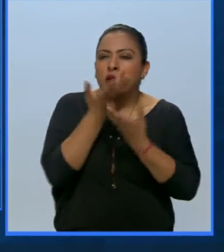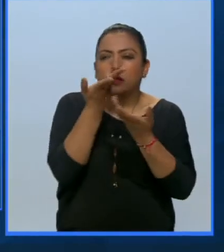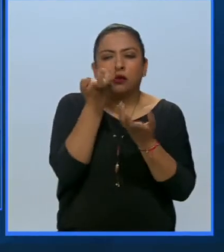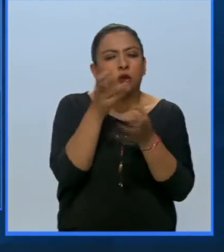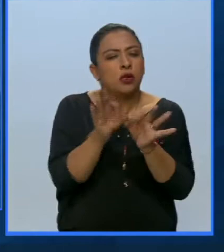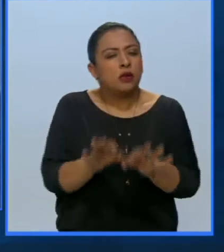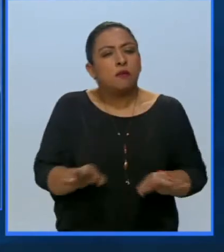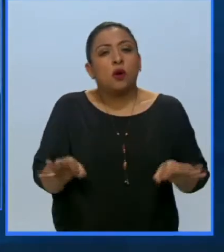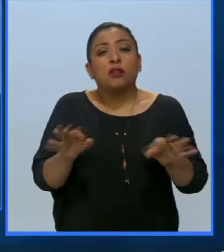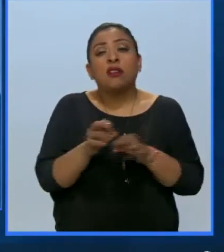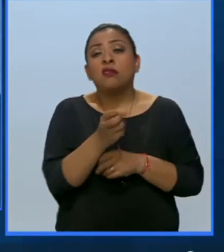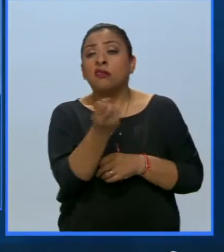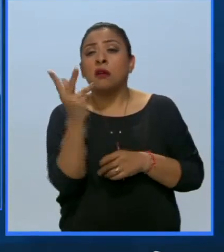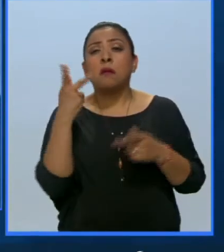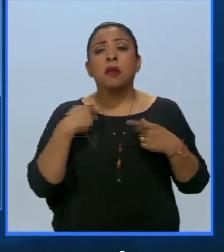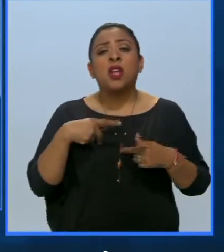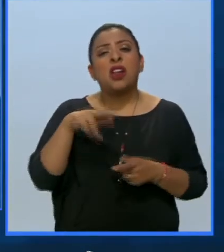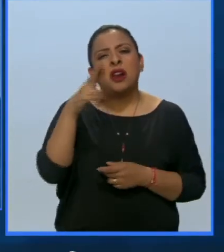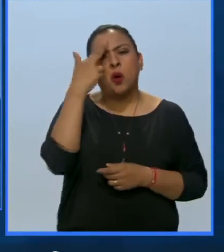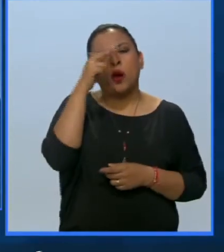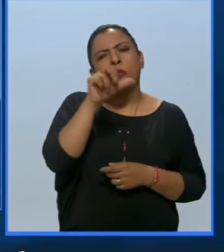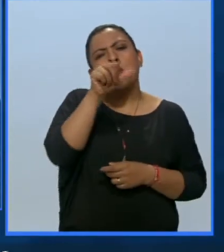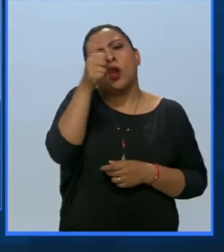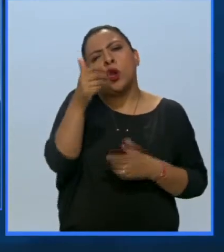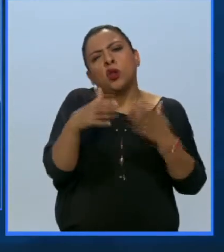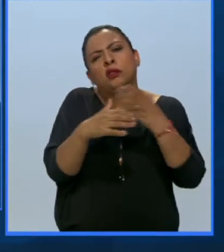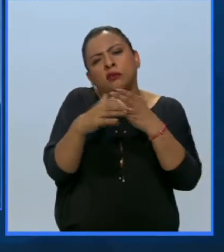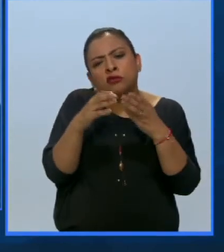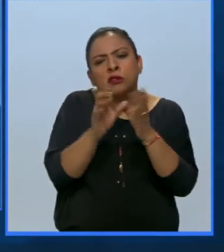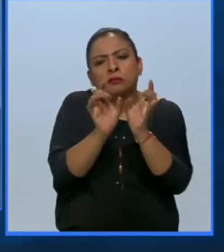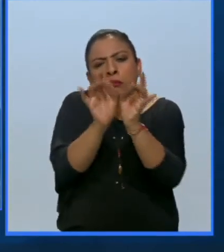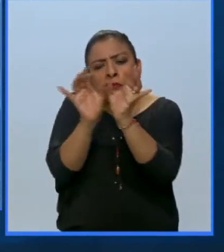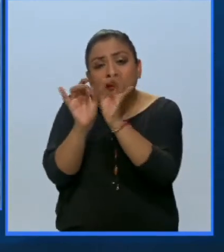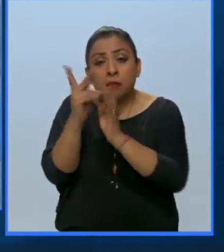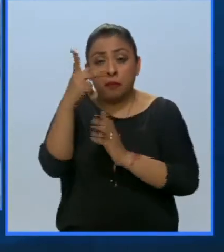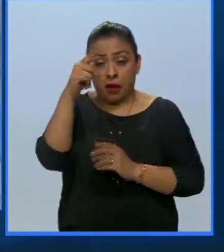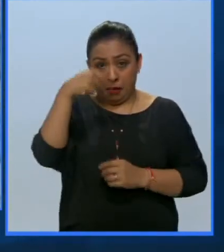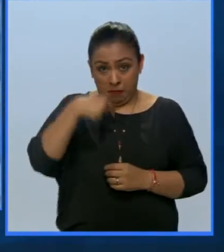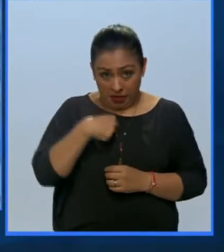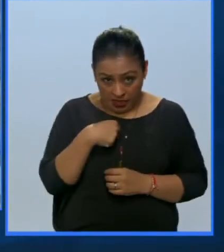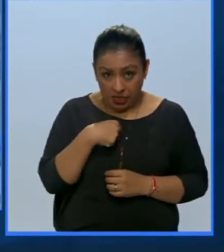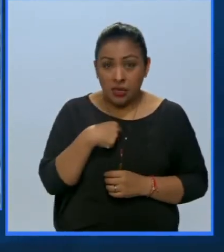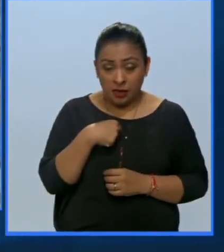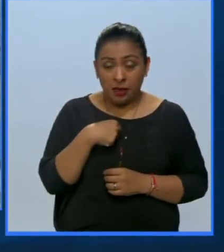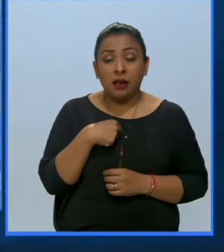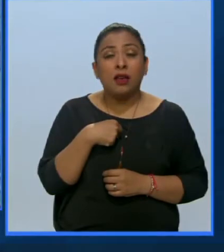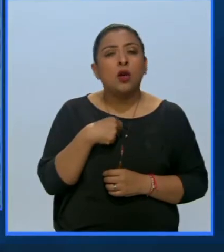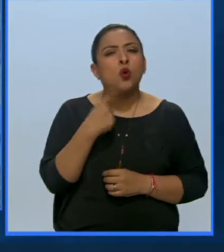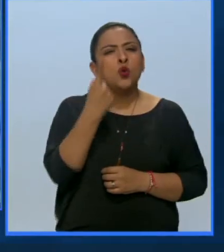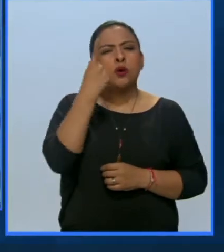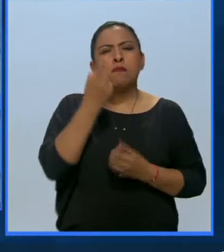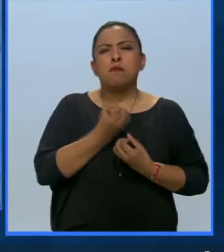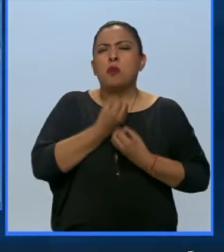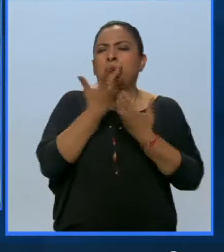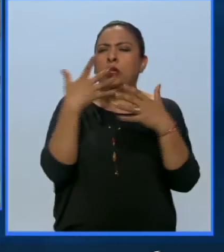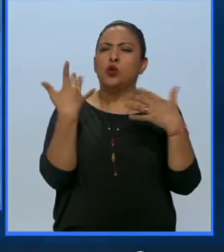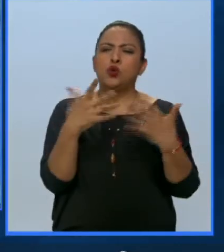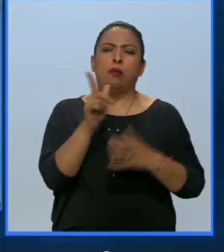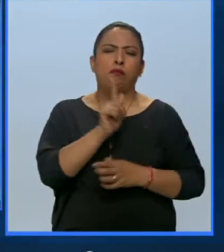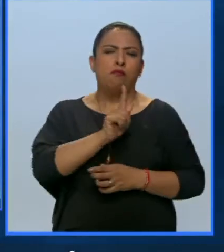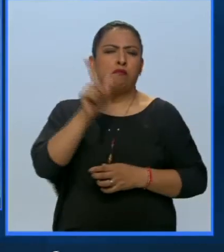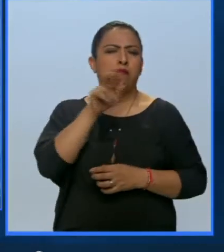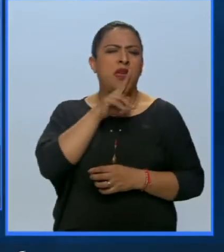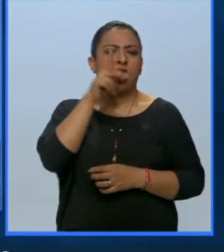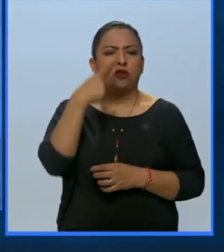Es posible que mucha gente lo recuerde por otras circunstancias, pero para mí es uno de los mejores poetas que ha habido nunca en